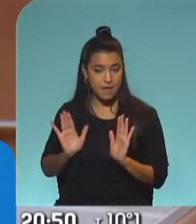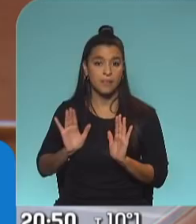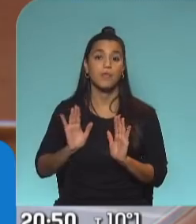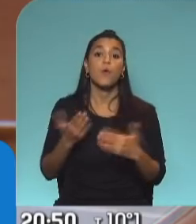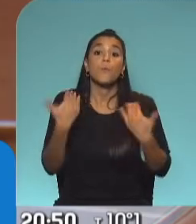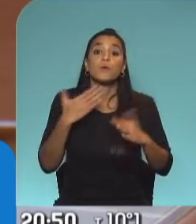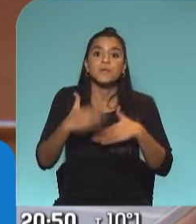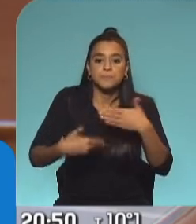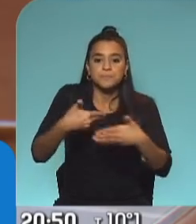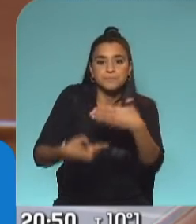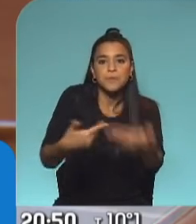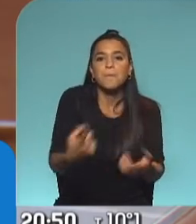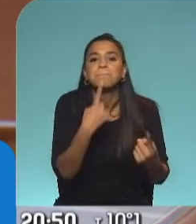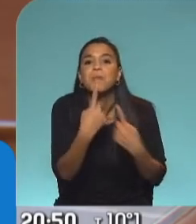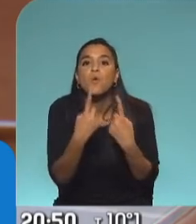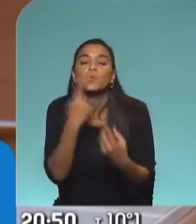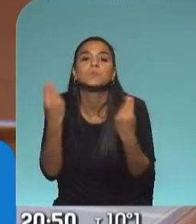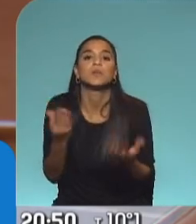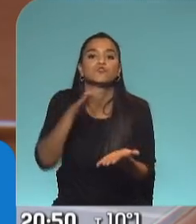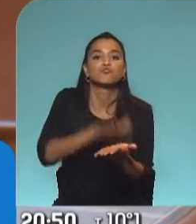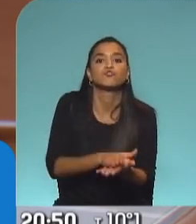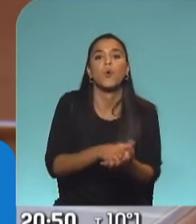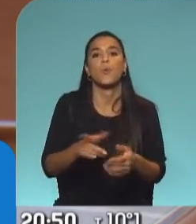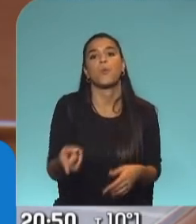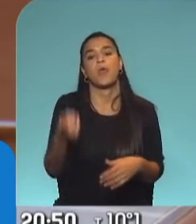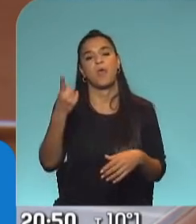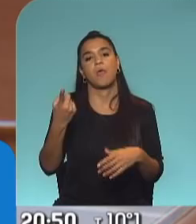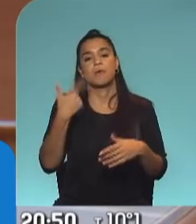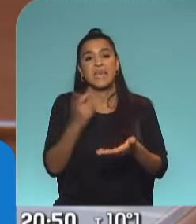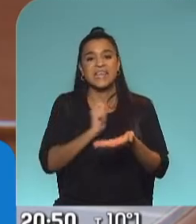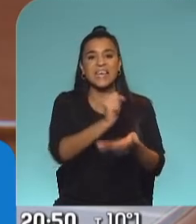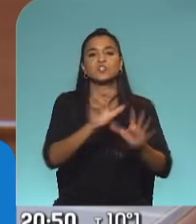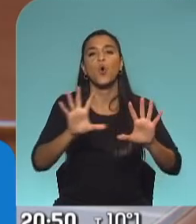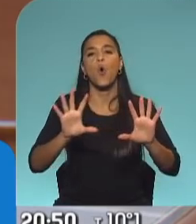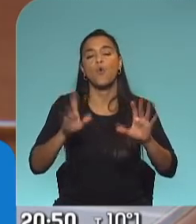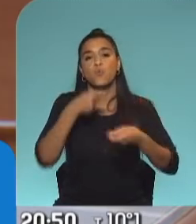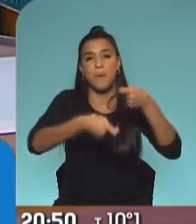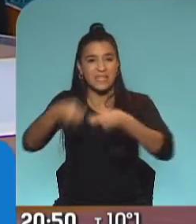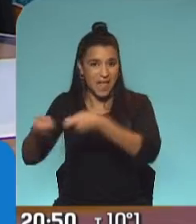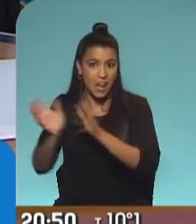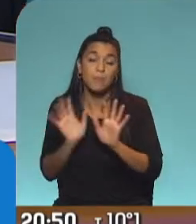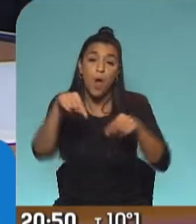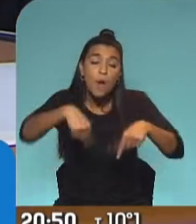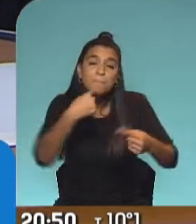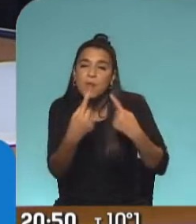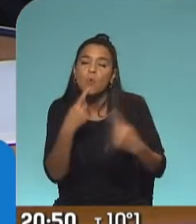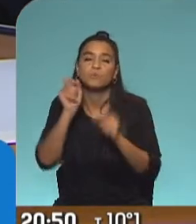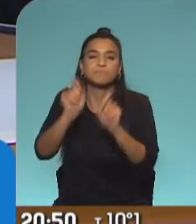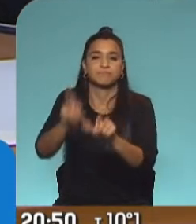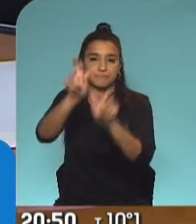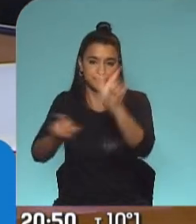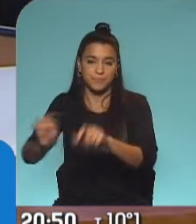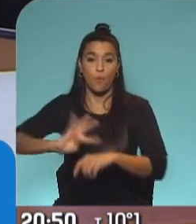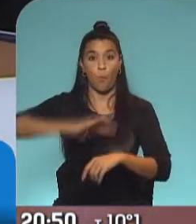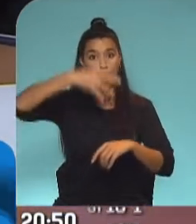mañana, algunas otras semanas, le preguntaremos qué hay acerca del ingreso universal, pero yo me estoy adelantando y son preguntas por ahora del público. Vamos a una